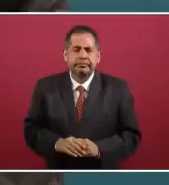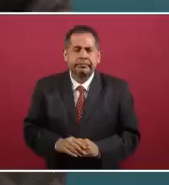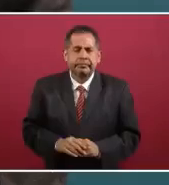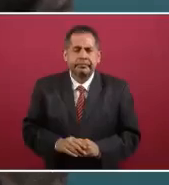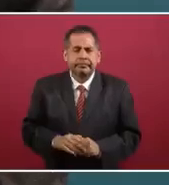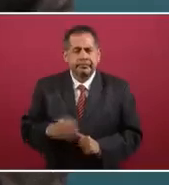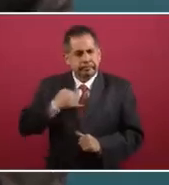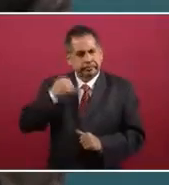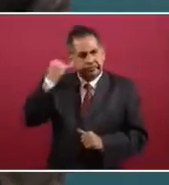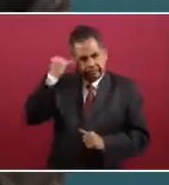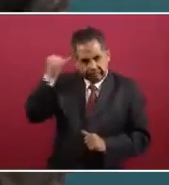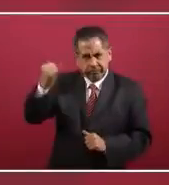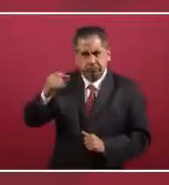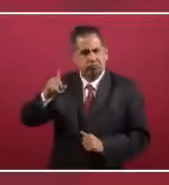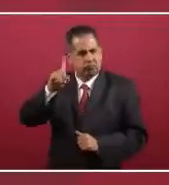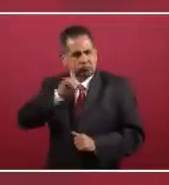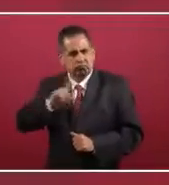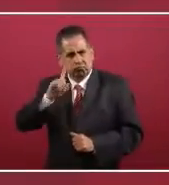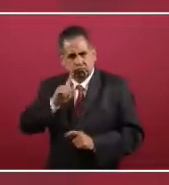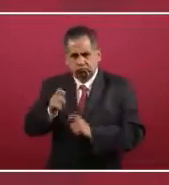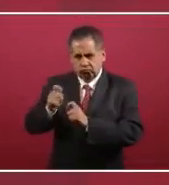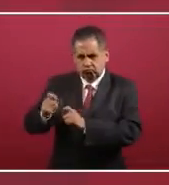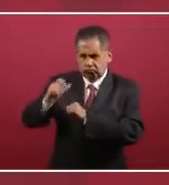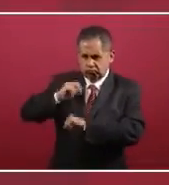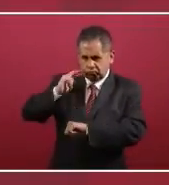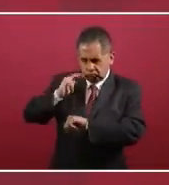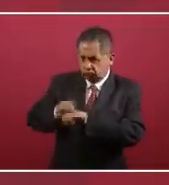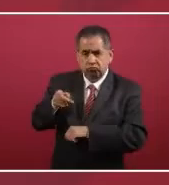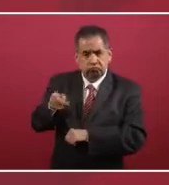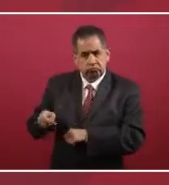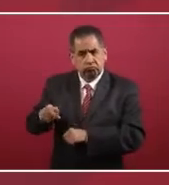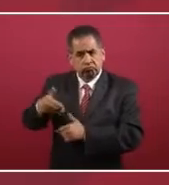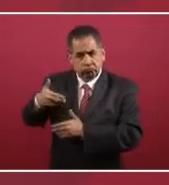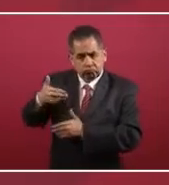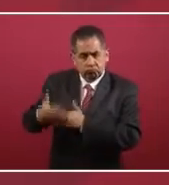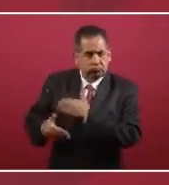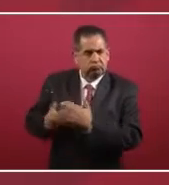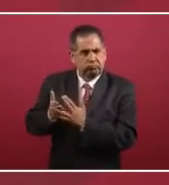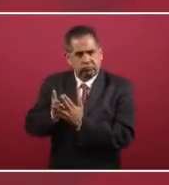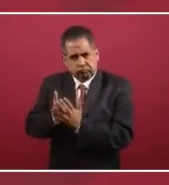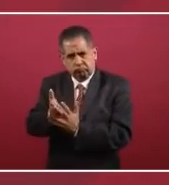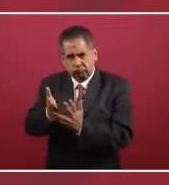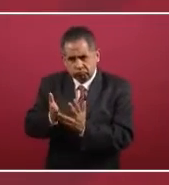con la idea de que la mujer es la que se ha venido abriendo paso,